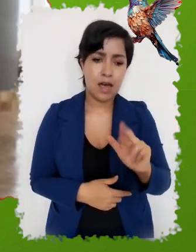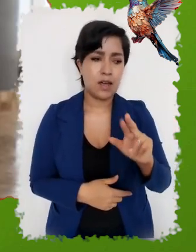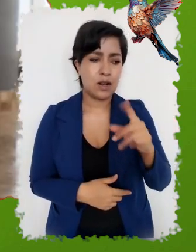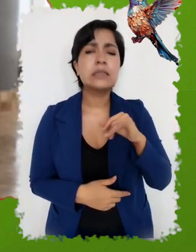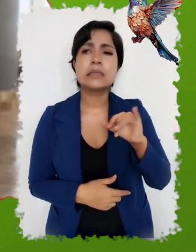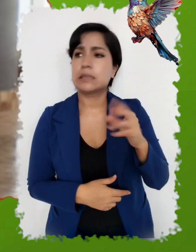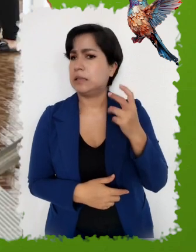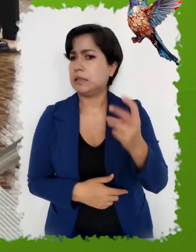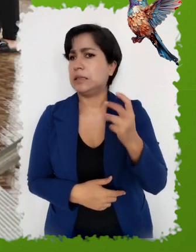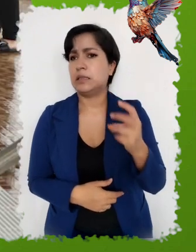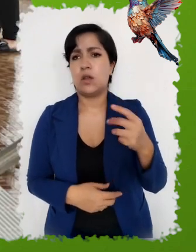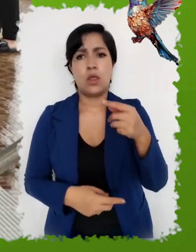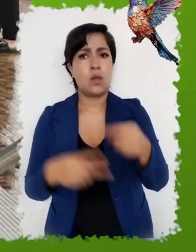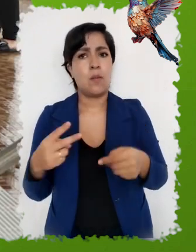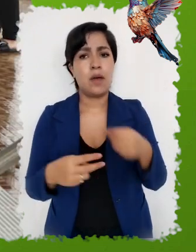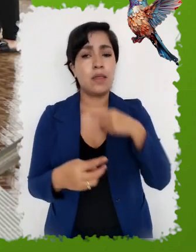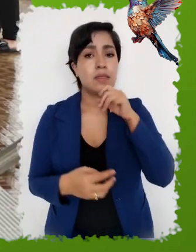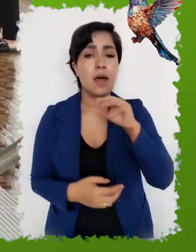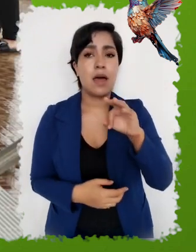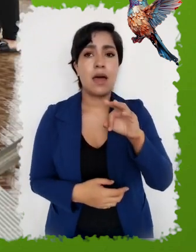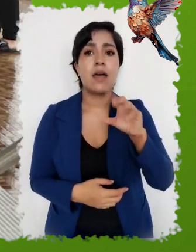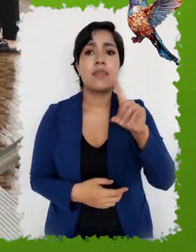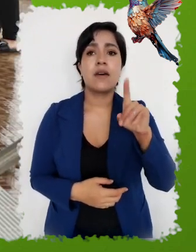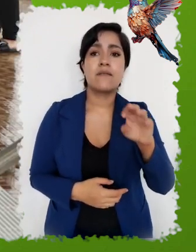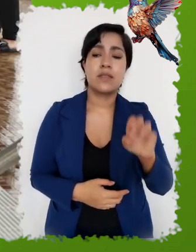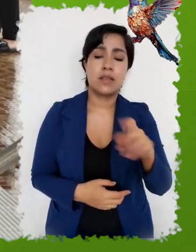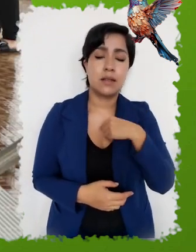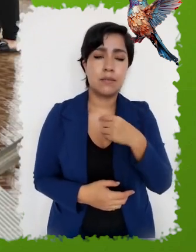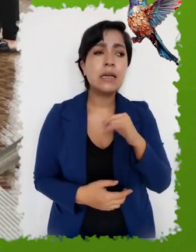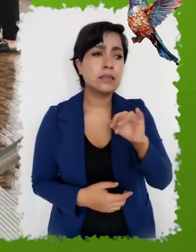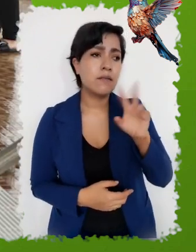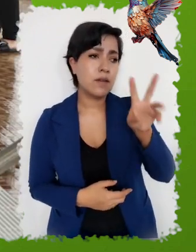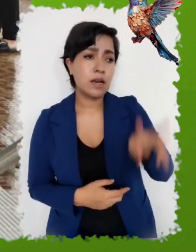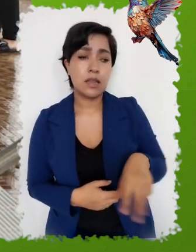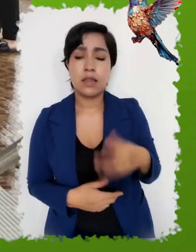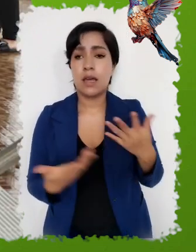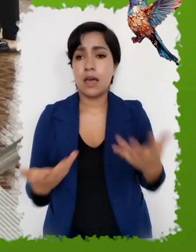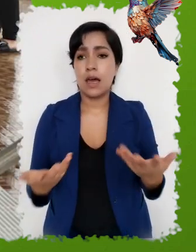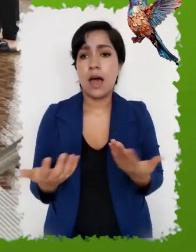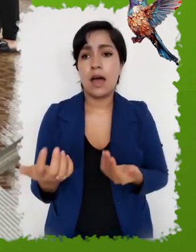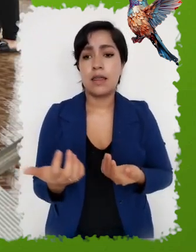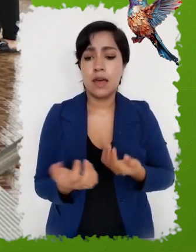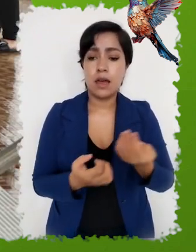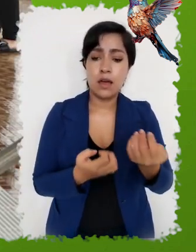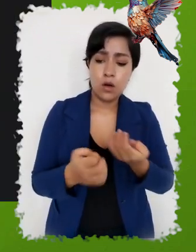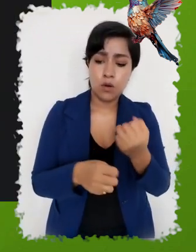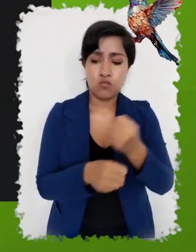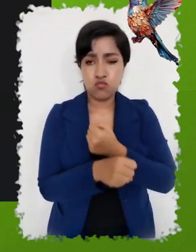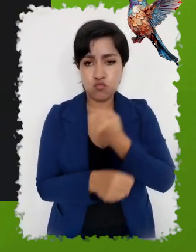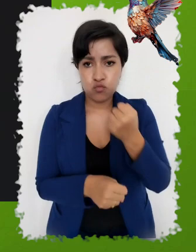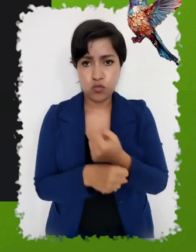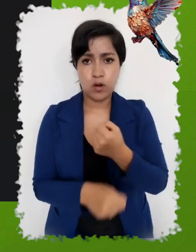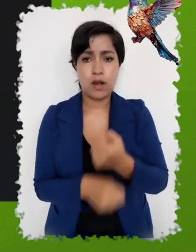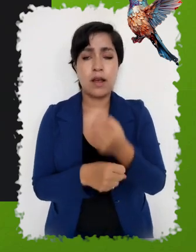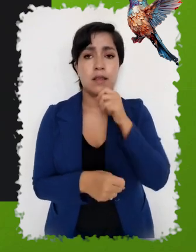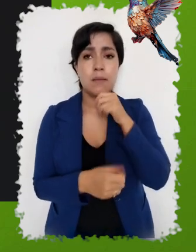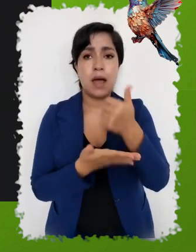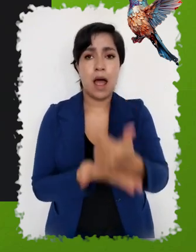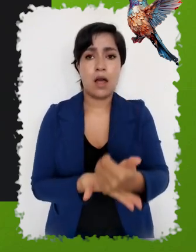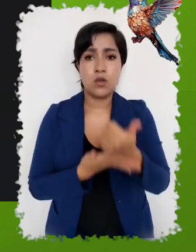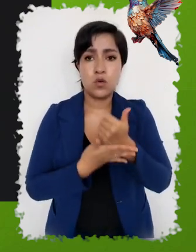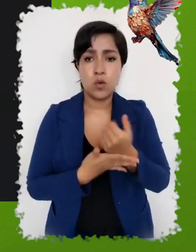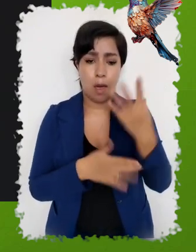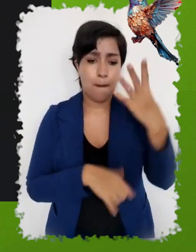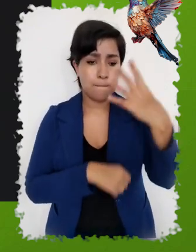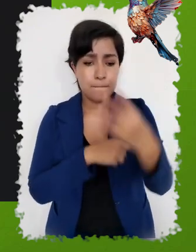Ajá maravillosos ellos haciendo haciendo su entrenamiento así es eh que que a nosotros nos nos nos